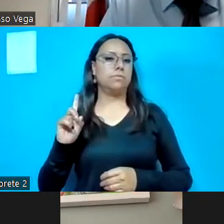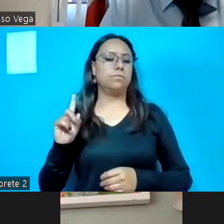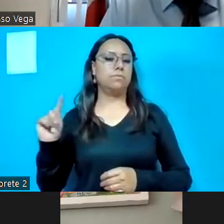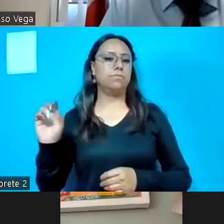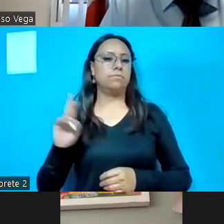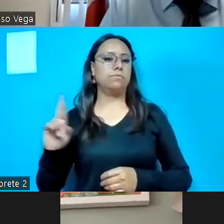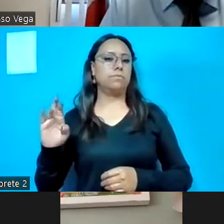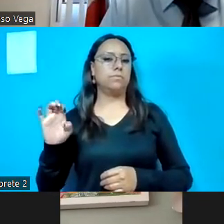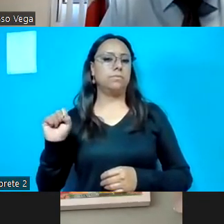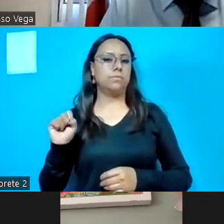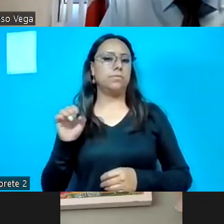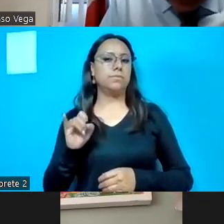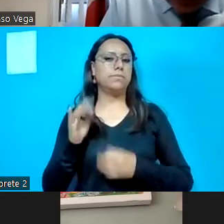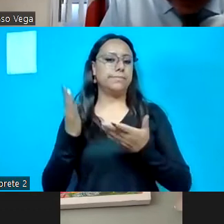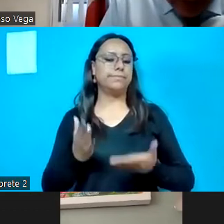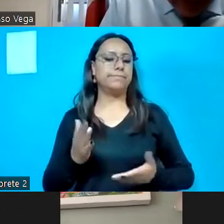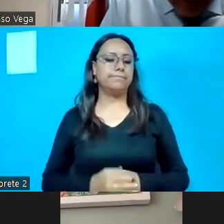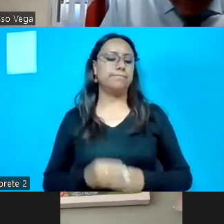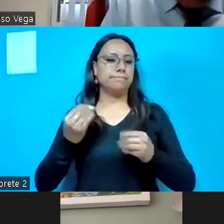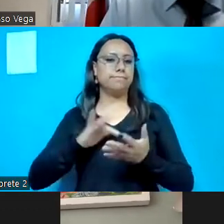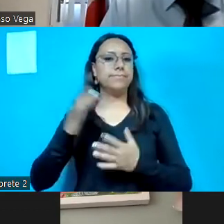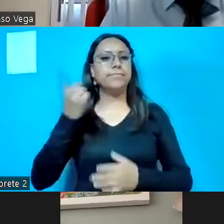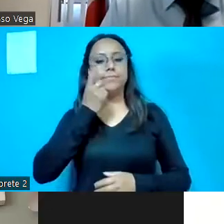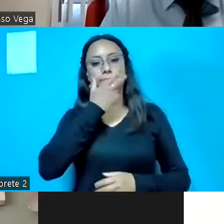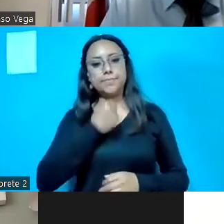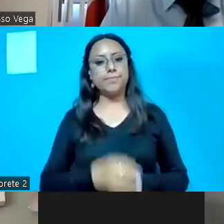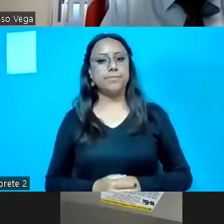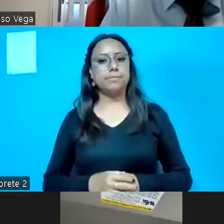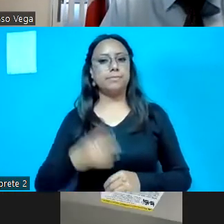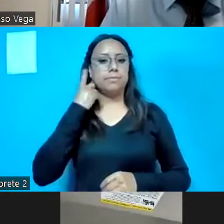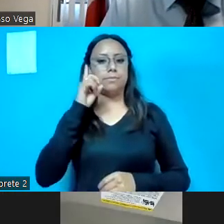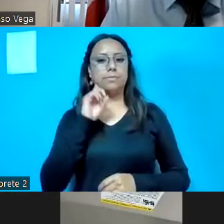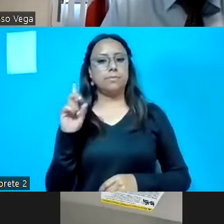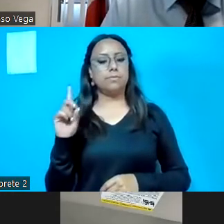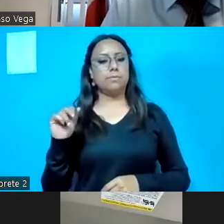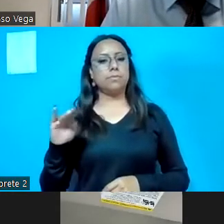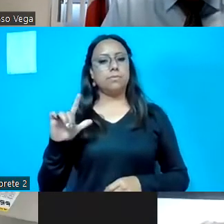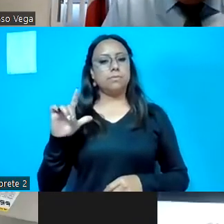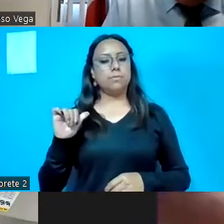Royfi Torres presente. Muchas gracias, diputado. Diputado Daniela Gisela Álvarez Camacho.